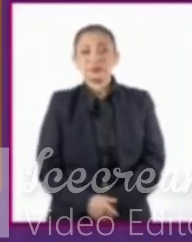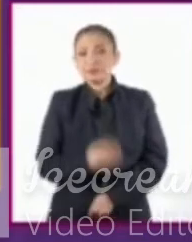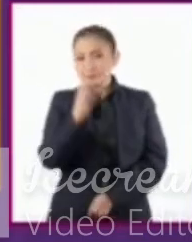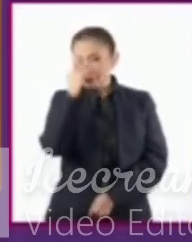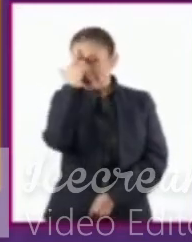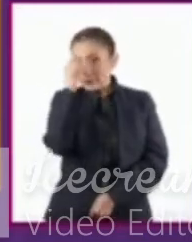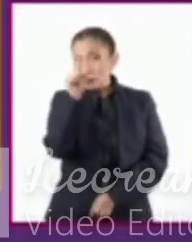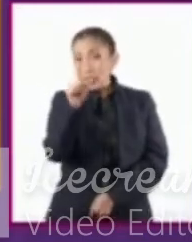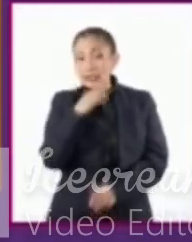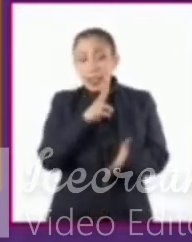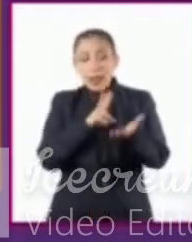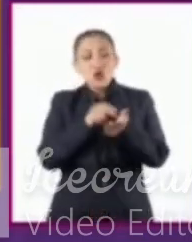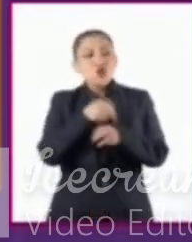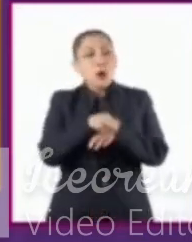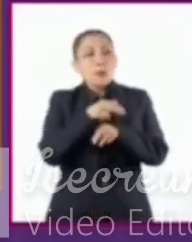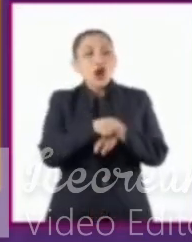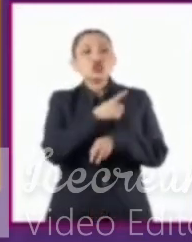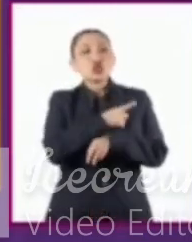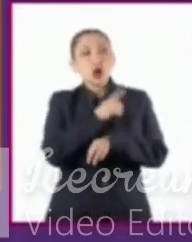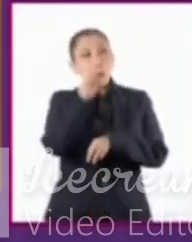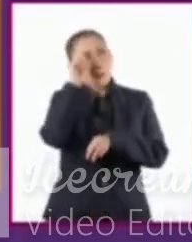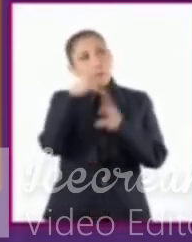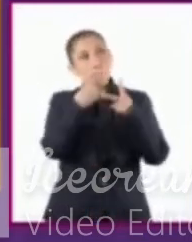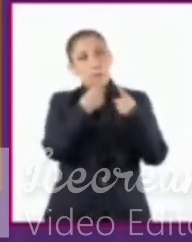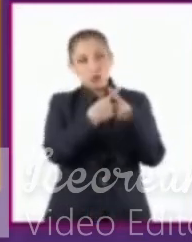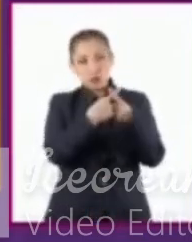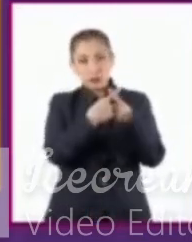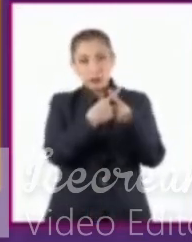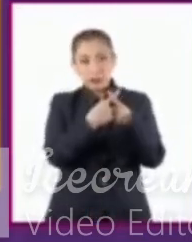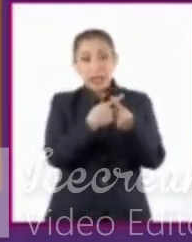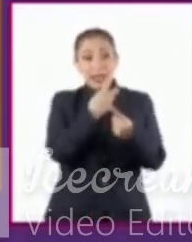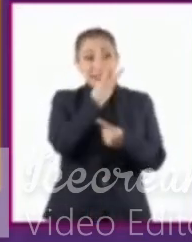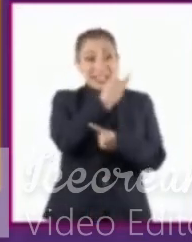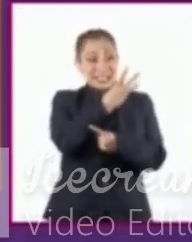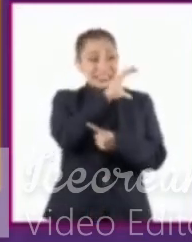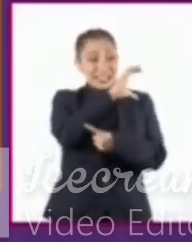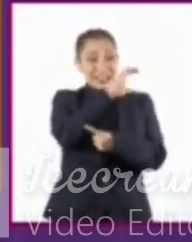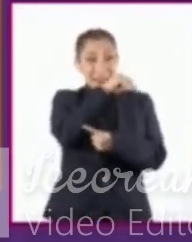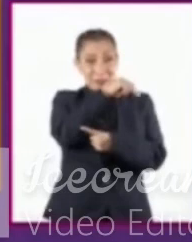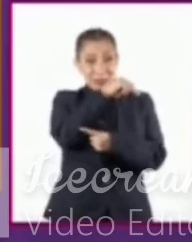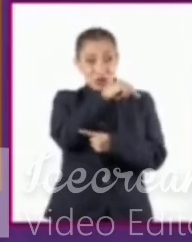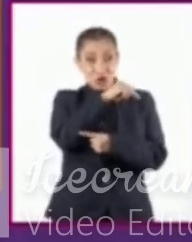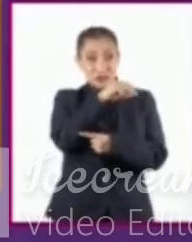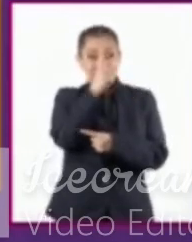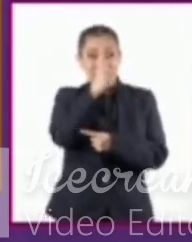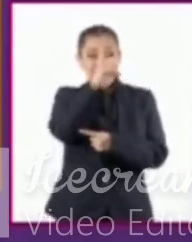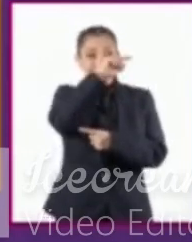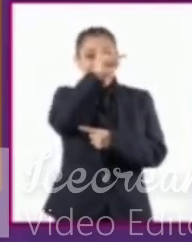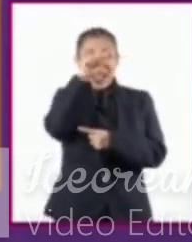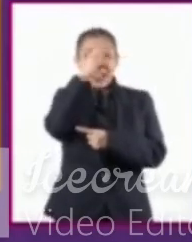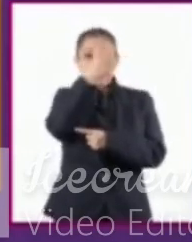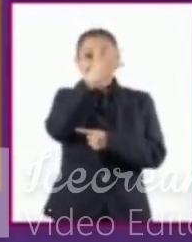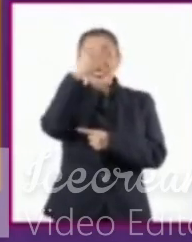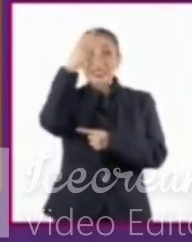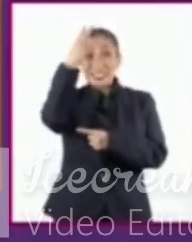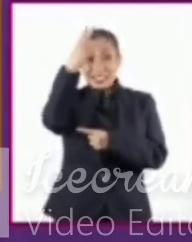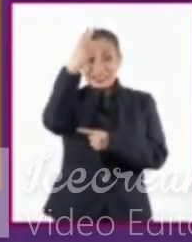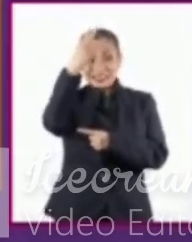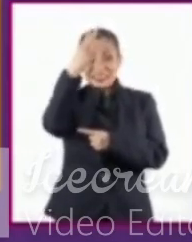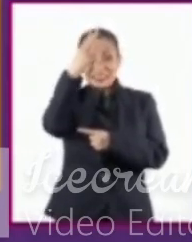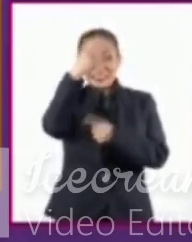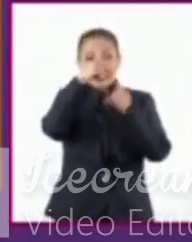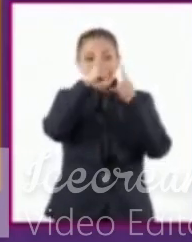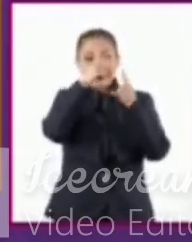Recuerda que para obtener este valor, solo debiste haber multiplicado los 3 centímetros que mide cada lado de cada